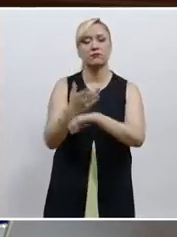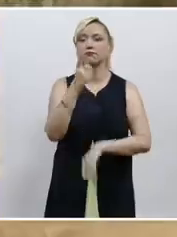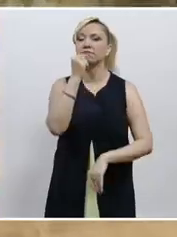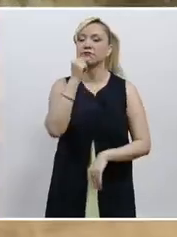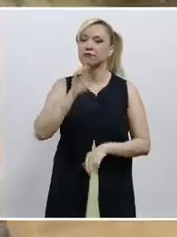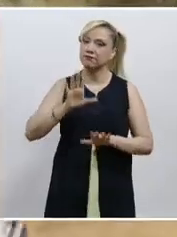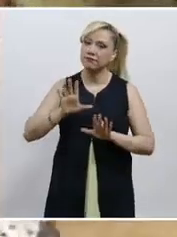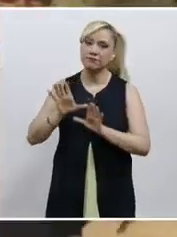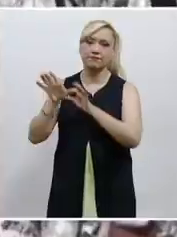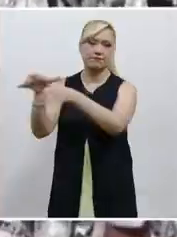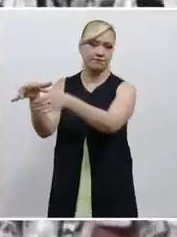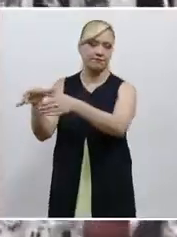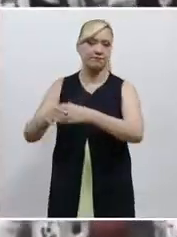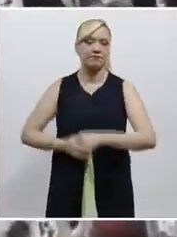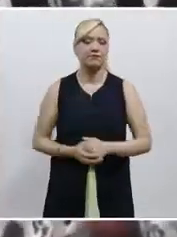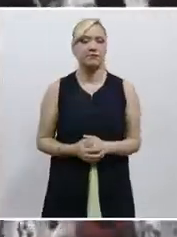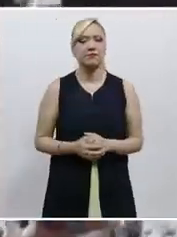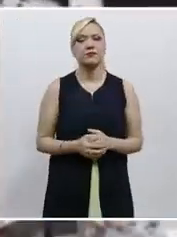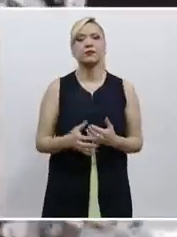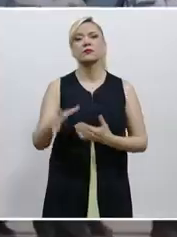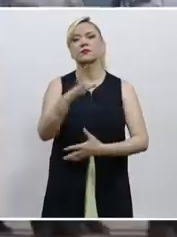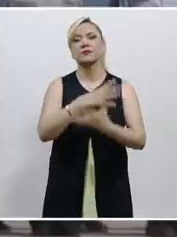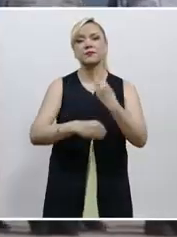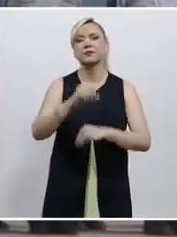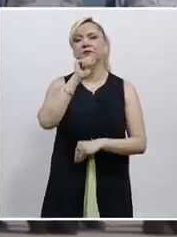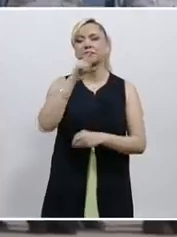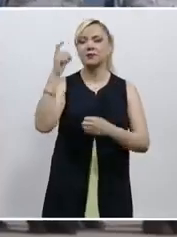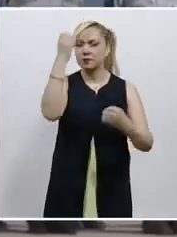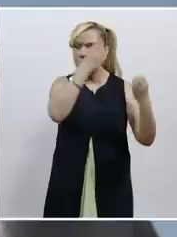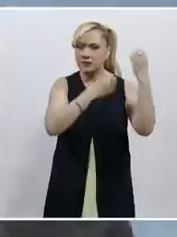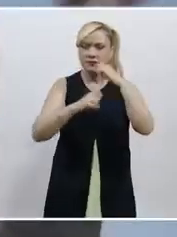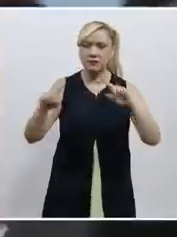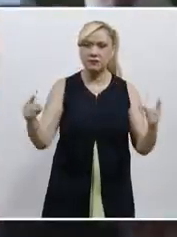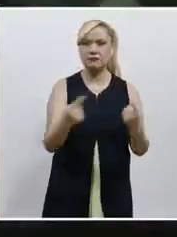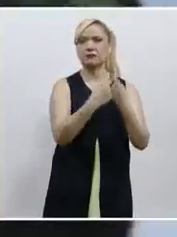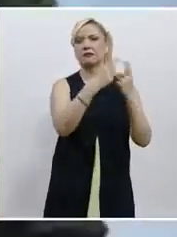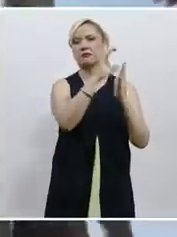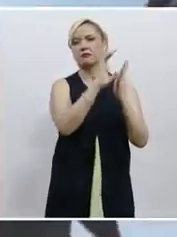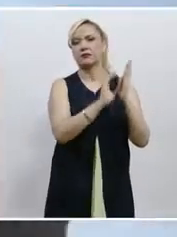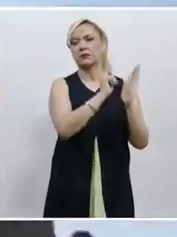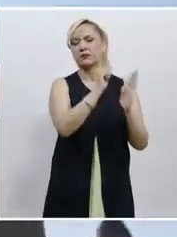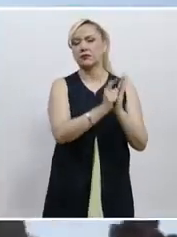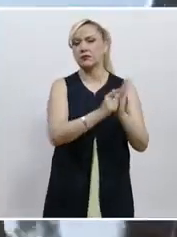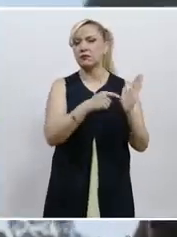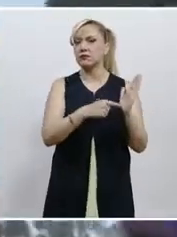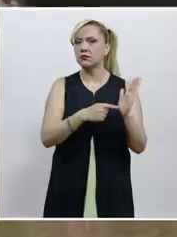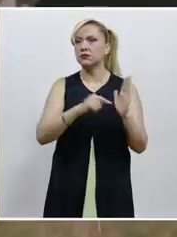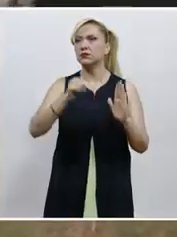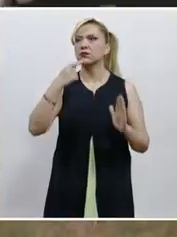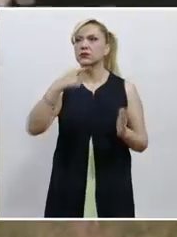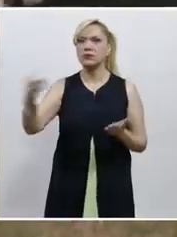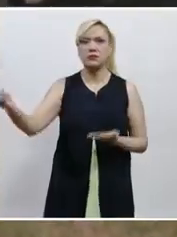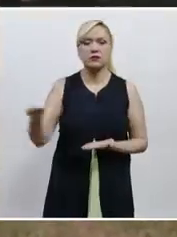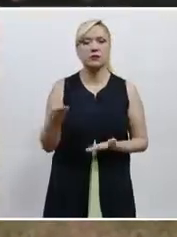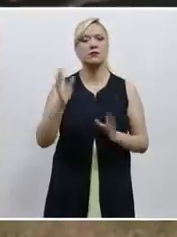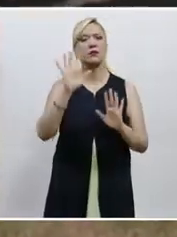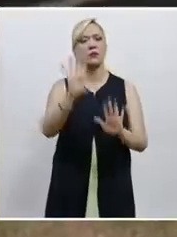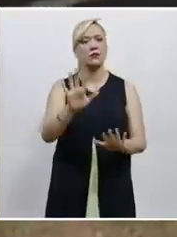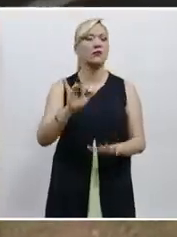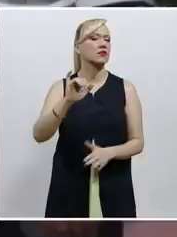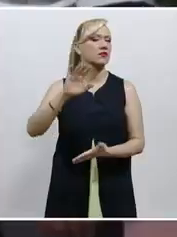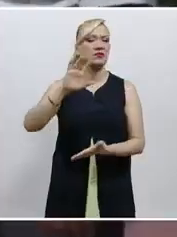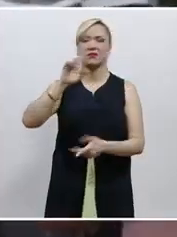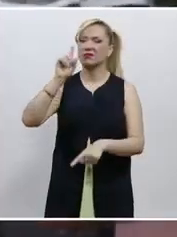Pública. Posteriormente, el Pleno inició el estudio de una acción de inconstitucionalidad más, en la que se pide invalidar las reformas a